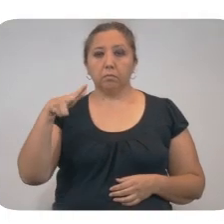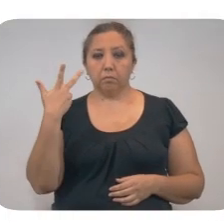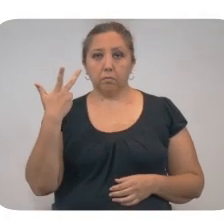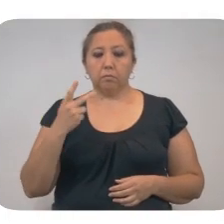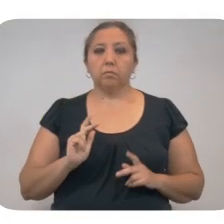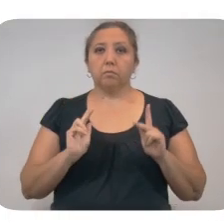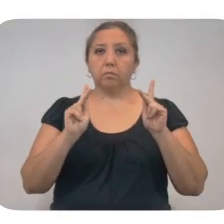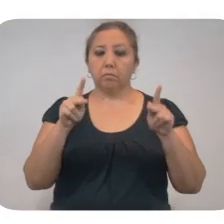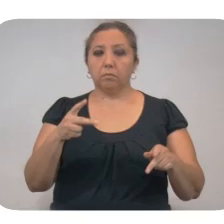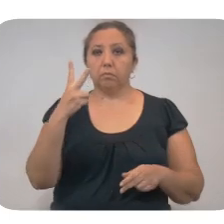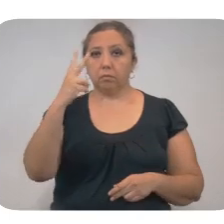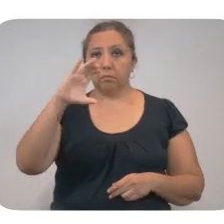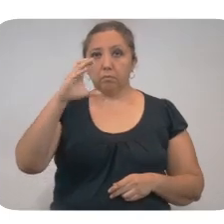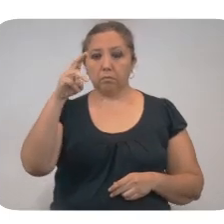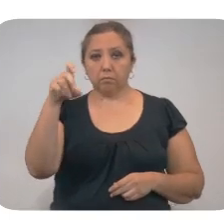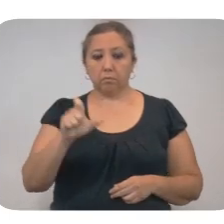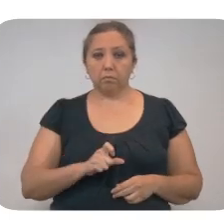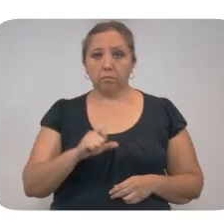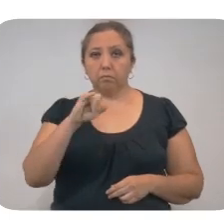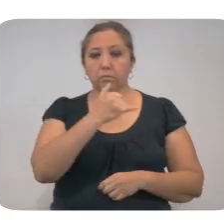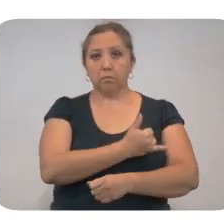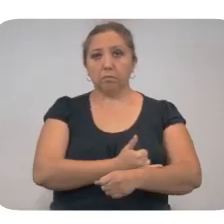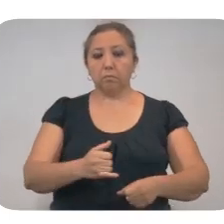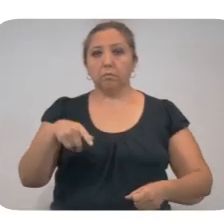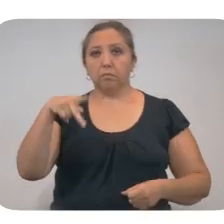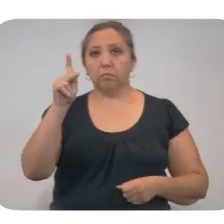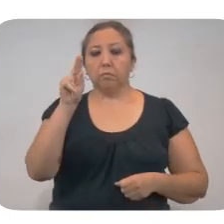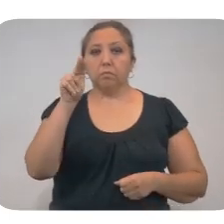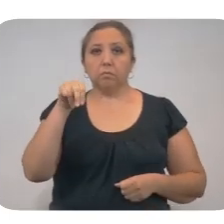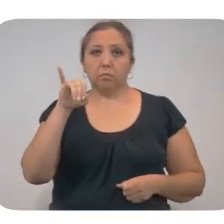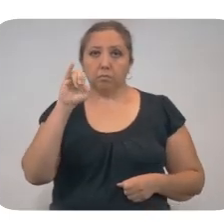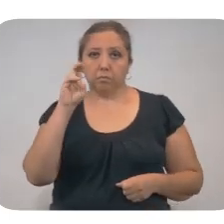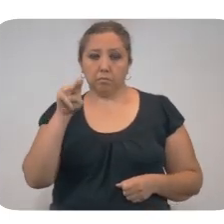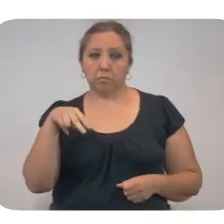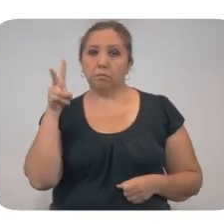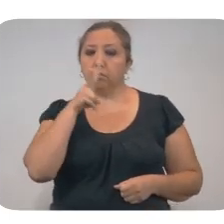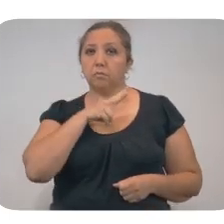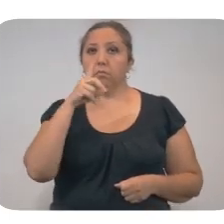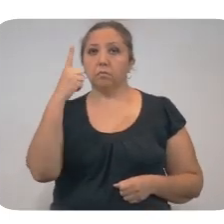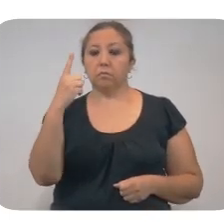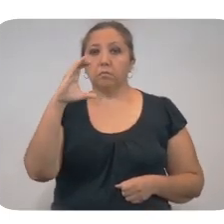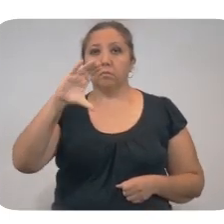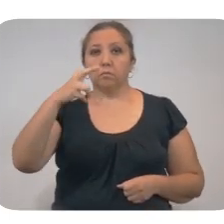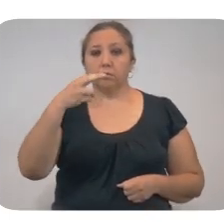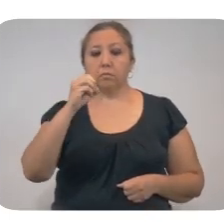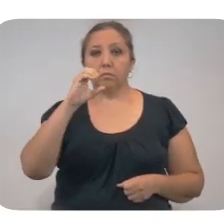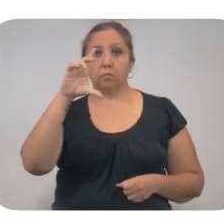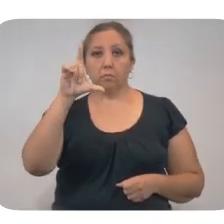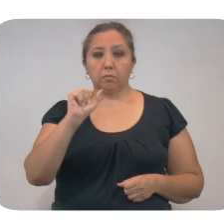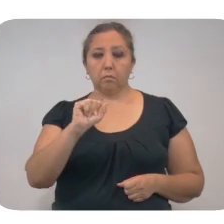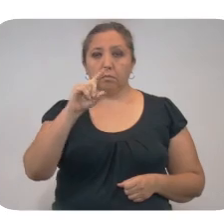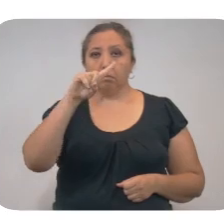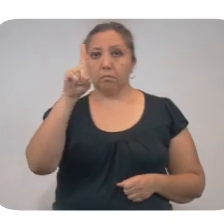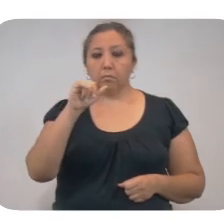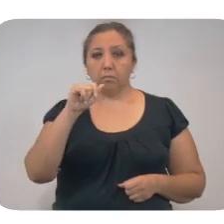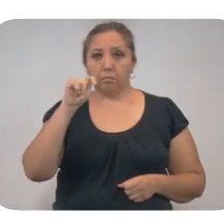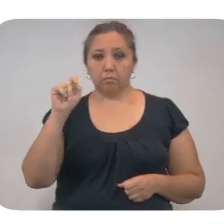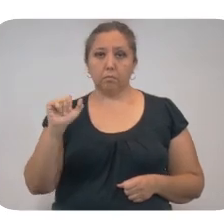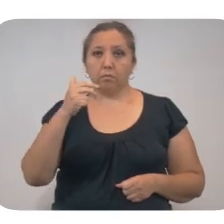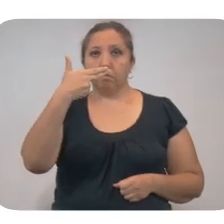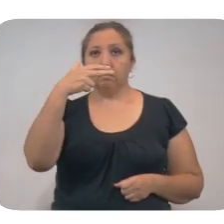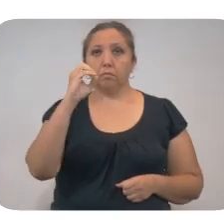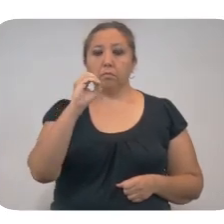Progreso, 2 en Chemash, Izamal, Canacín y Valladolid, y 1 en Chocholá, Sinsantún, Citás,